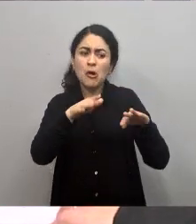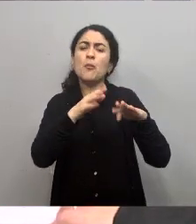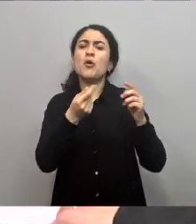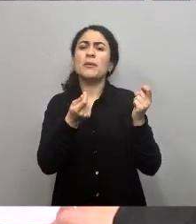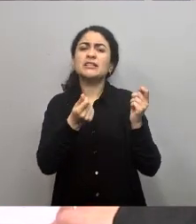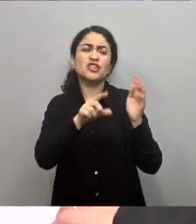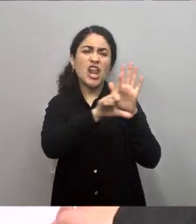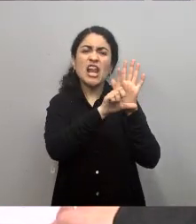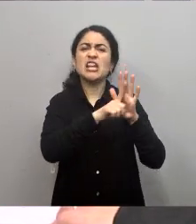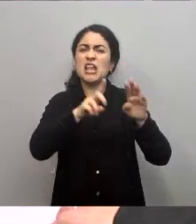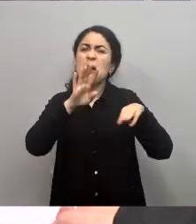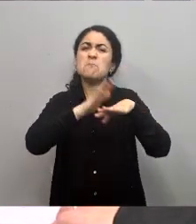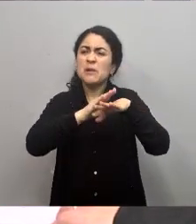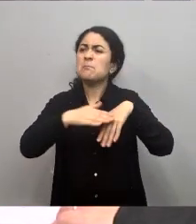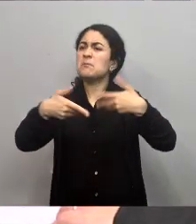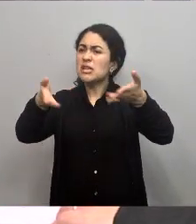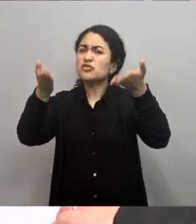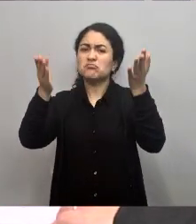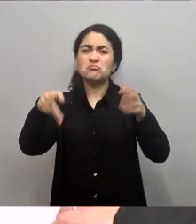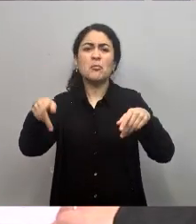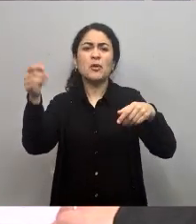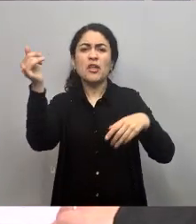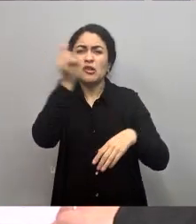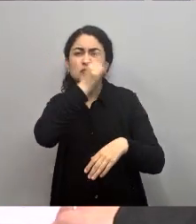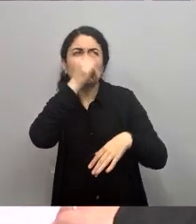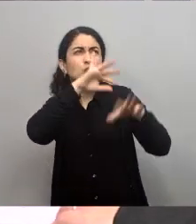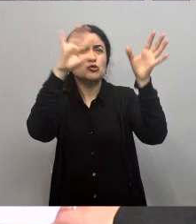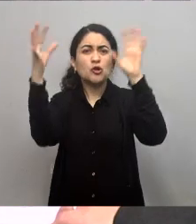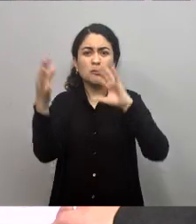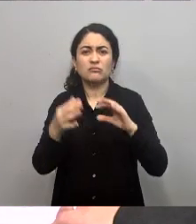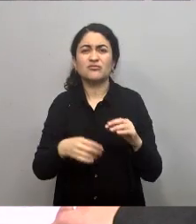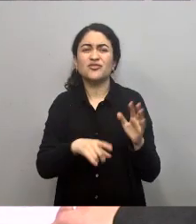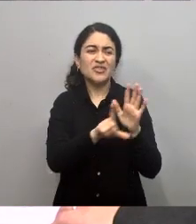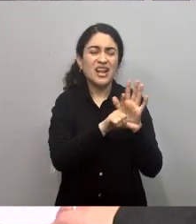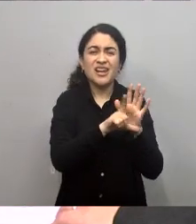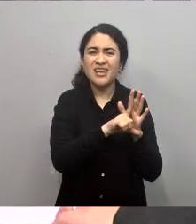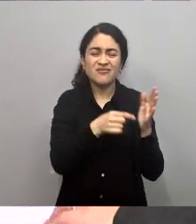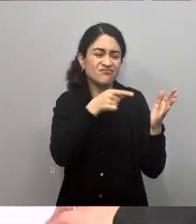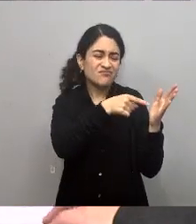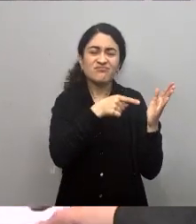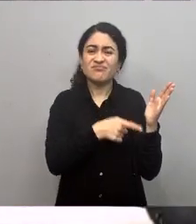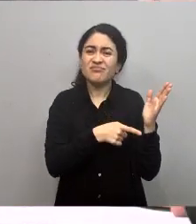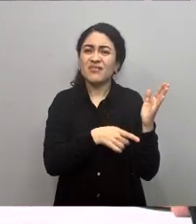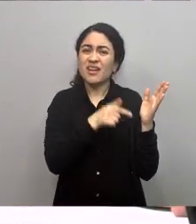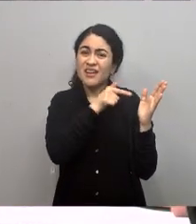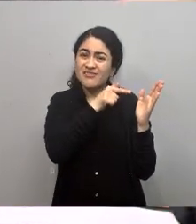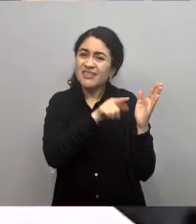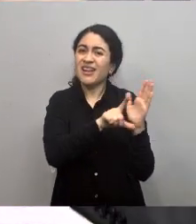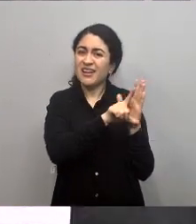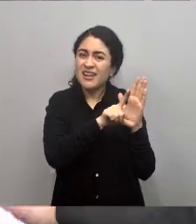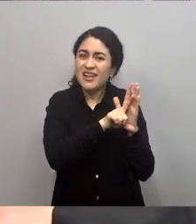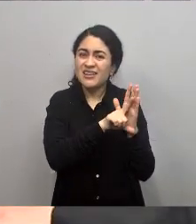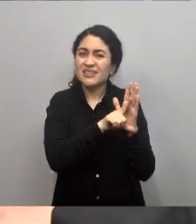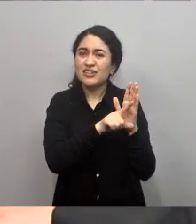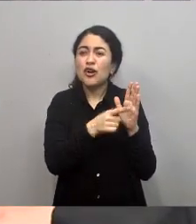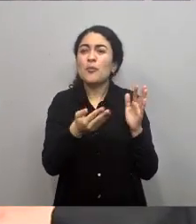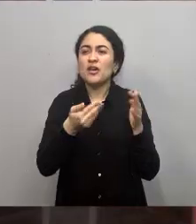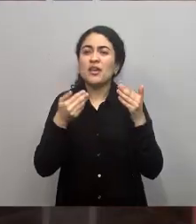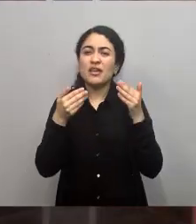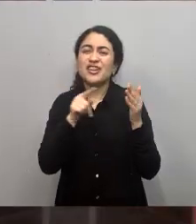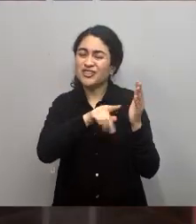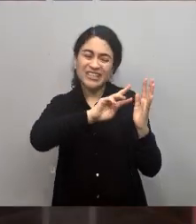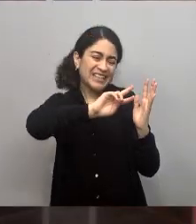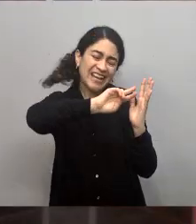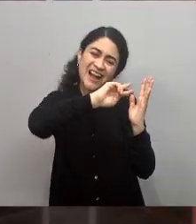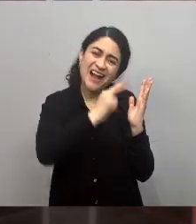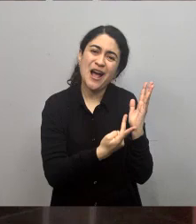contaminar. Si esa es la verdad, es una ley muy laxa, que entrega, en definitiva... Eso tiene que cambiar de una vez por todas. Eso tiene que cambiar de una